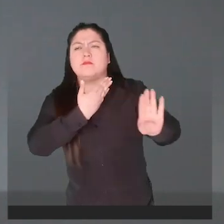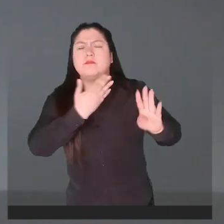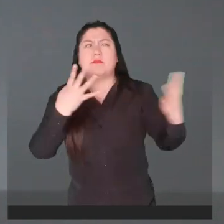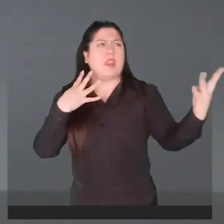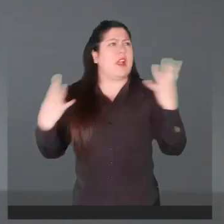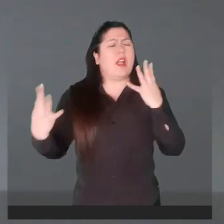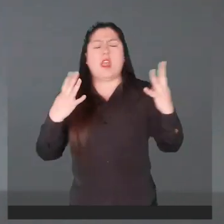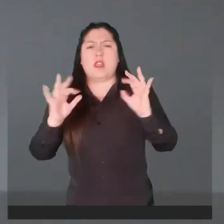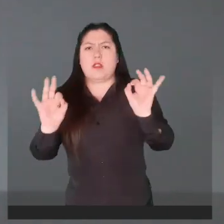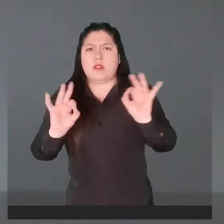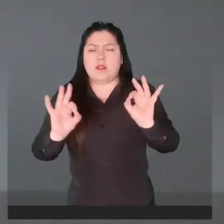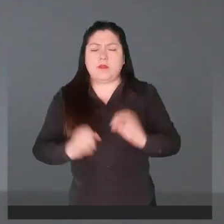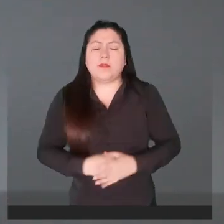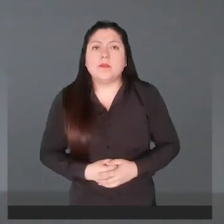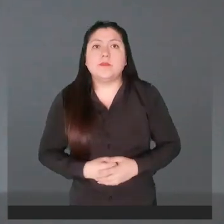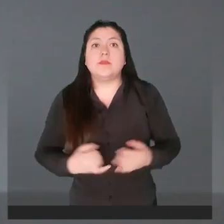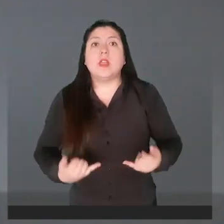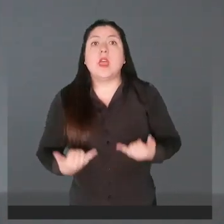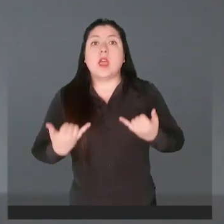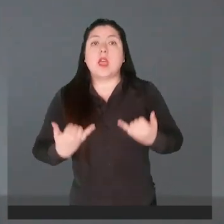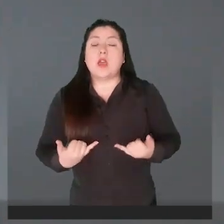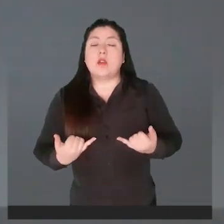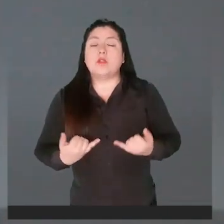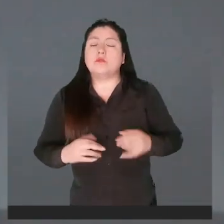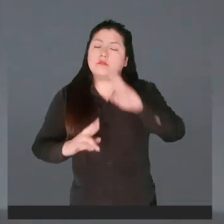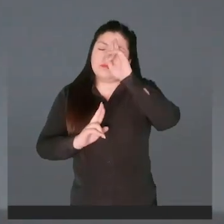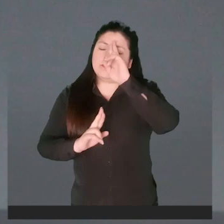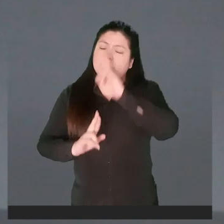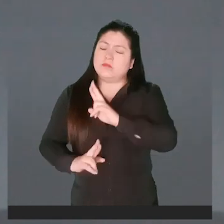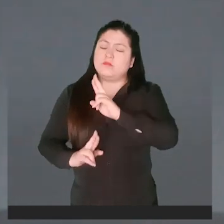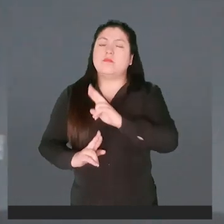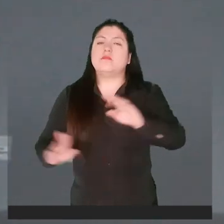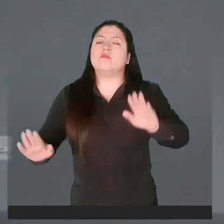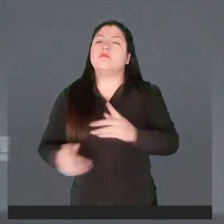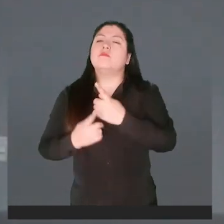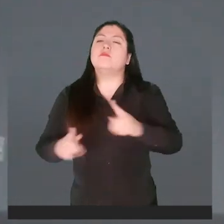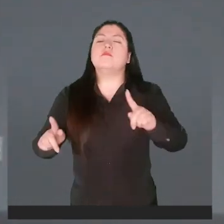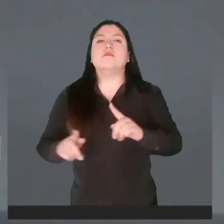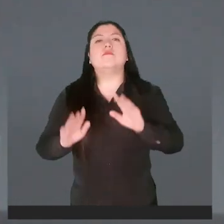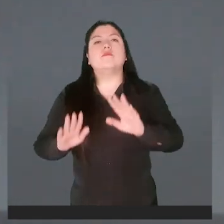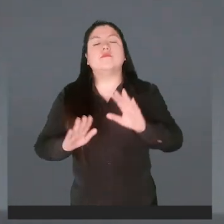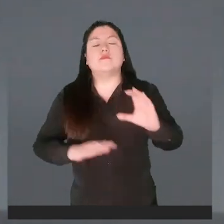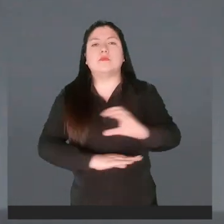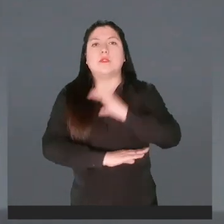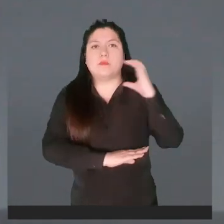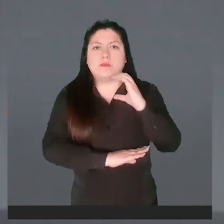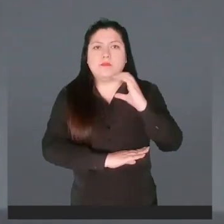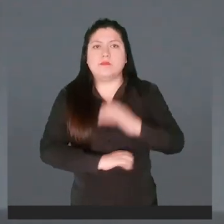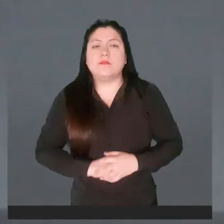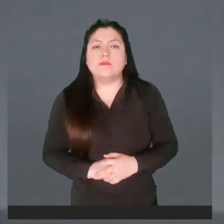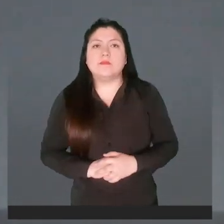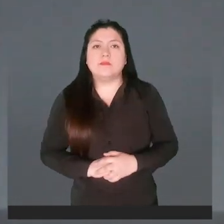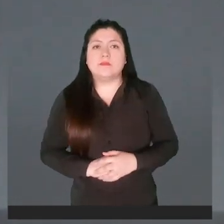las aglomeraciones. A continuación, haremos unos honores a los símbolos patrios. Por favor, nos ponemos de